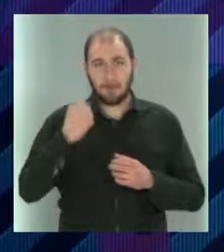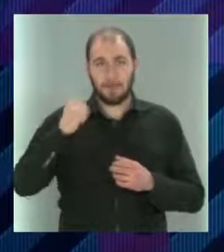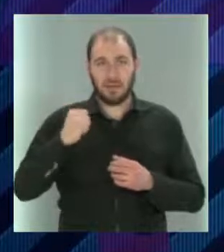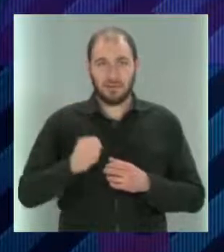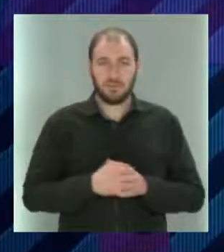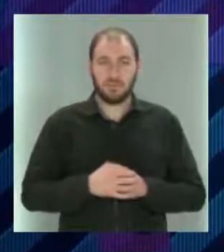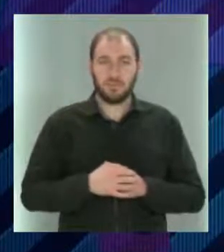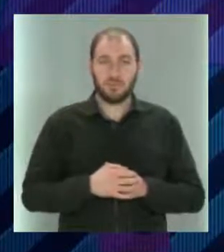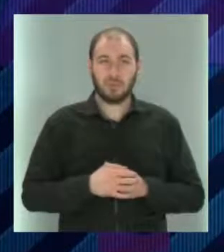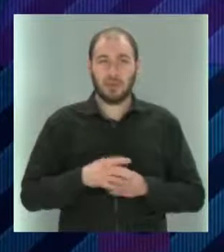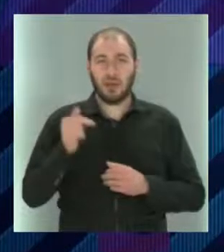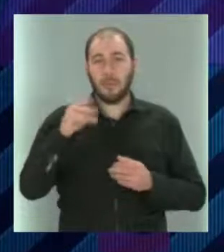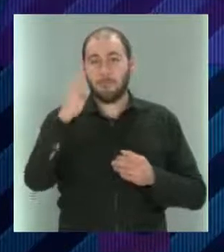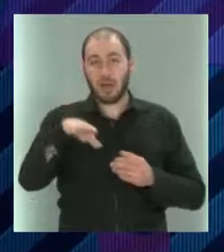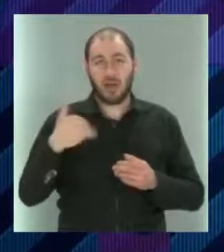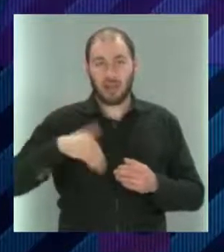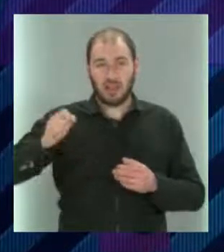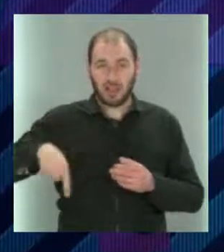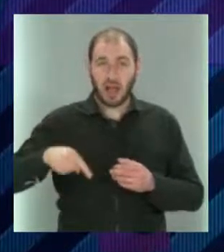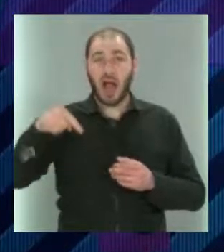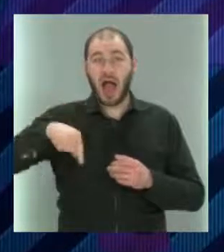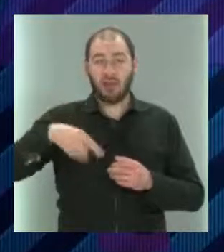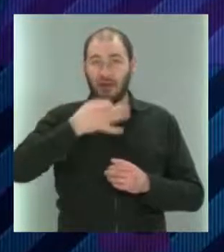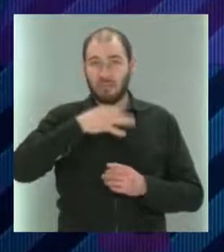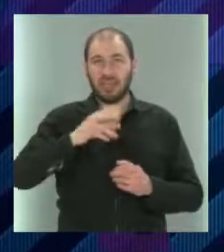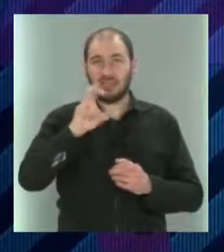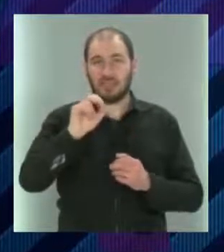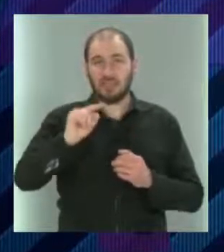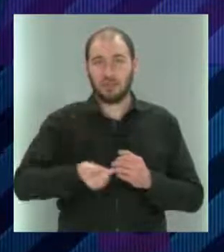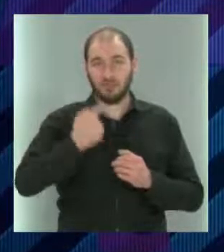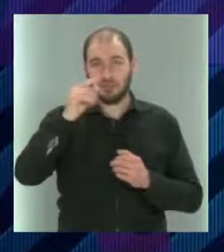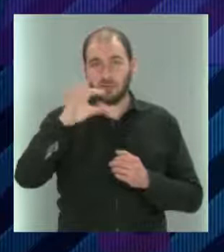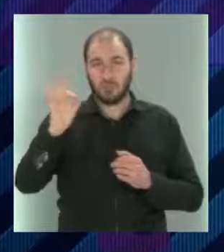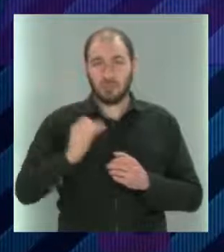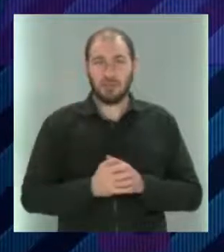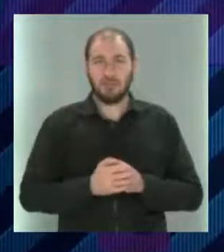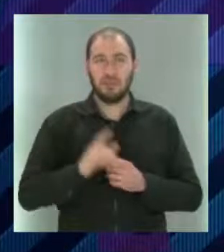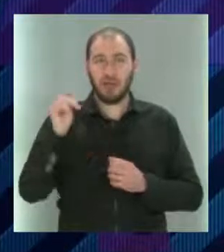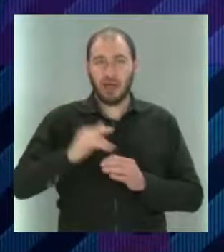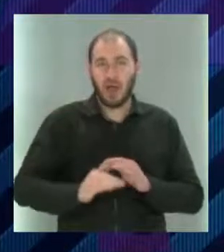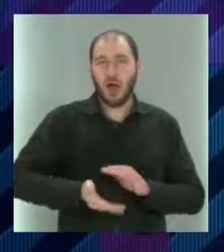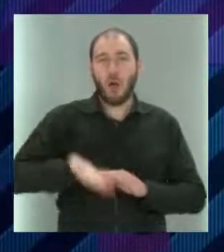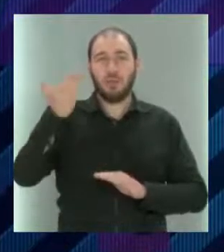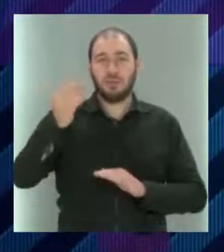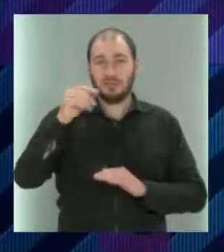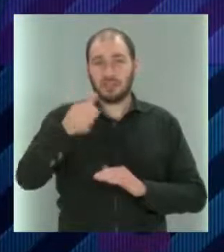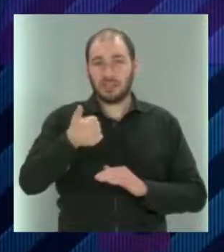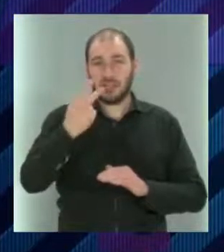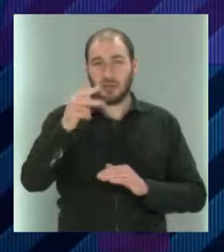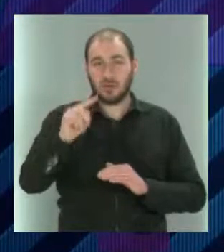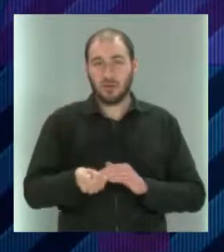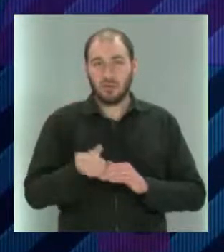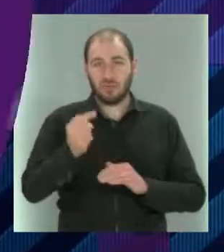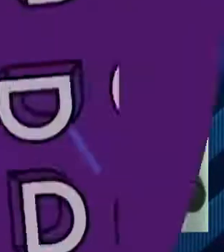pesos en los principales bancos del país y hoy se vende a 30 pesos con 50, lo que marca un incremento del